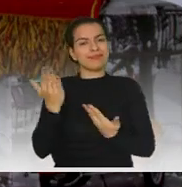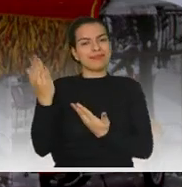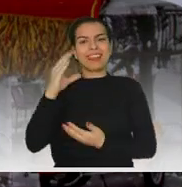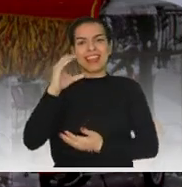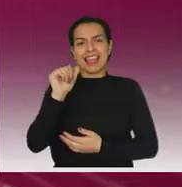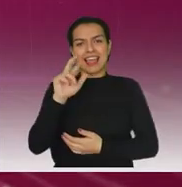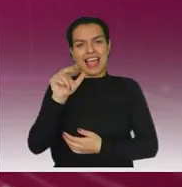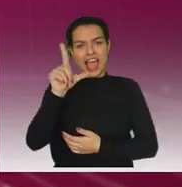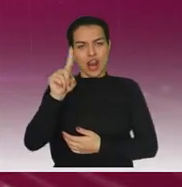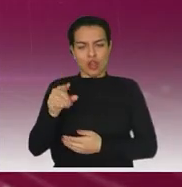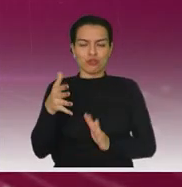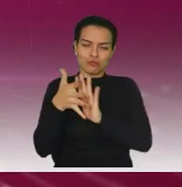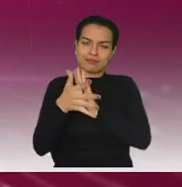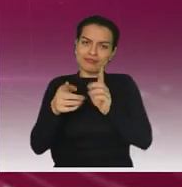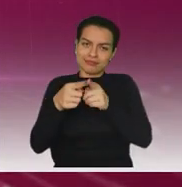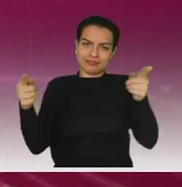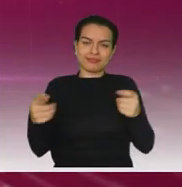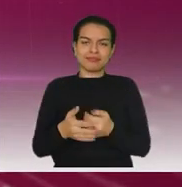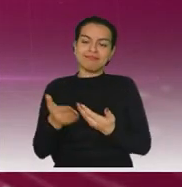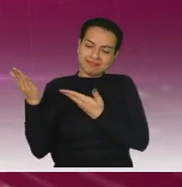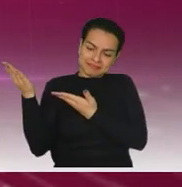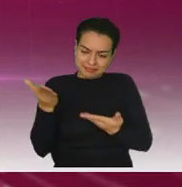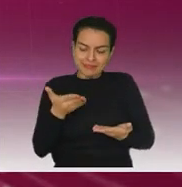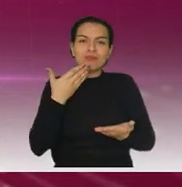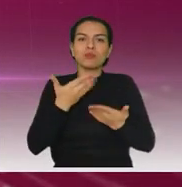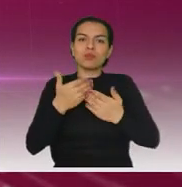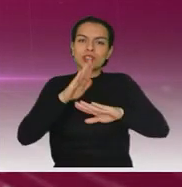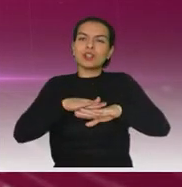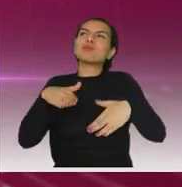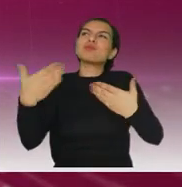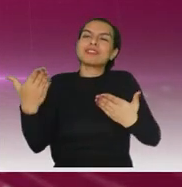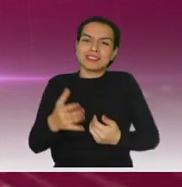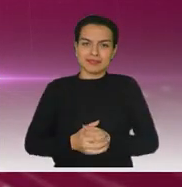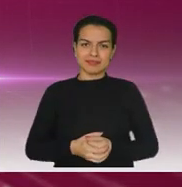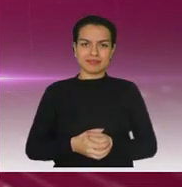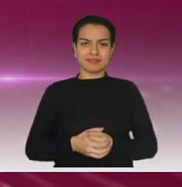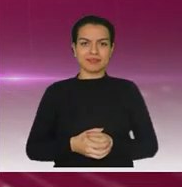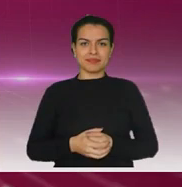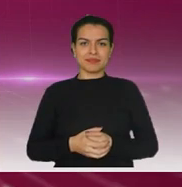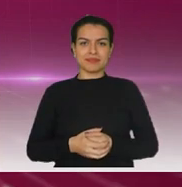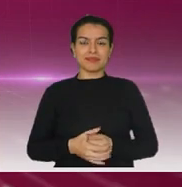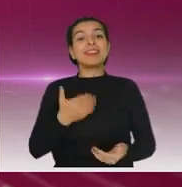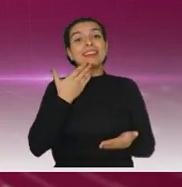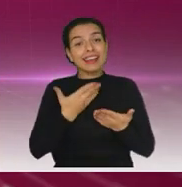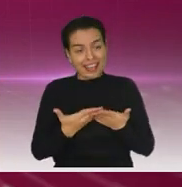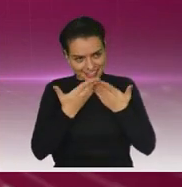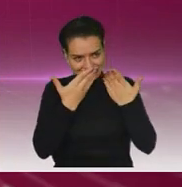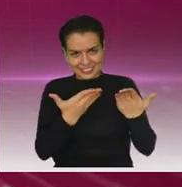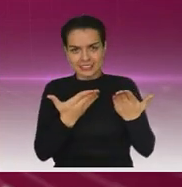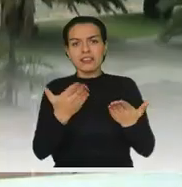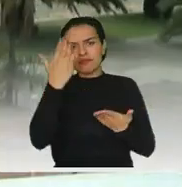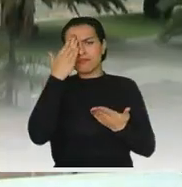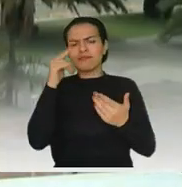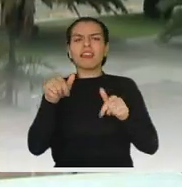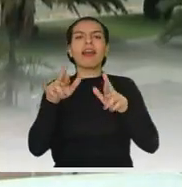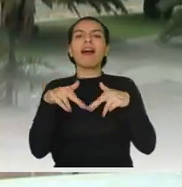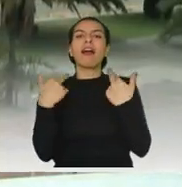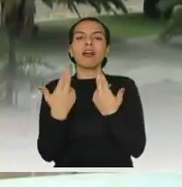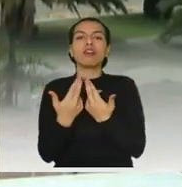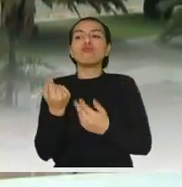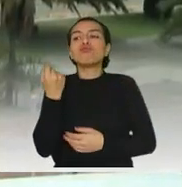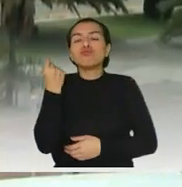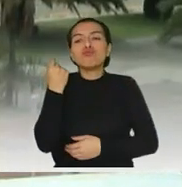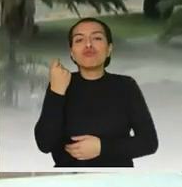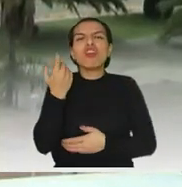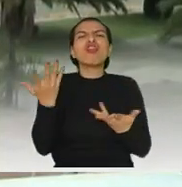los detalles. Carlos, bienvenido, buenas tardes, ¿cómo te va? Gracias, Octavio. Se trata de la reunión que tuvo lugar hace pocos minutos en la